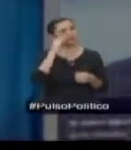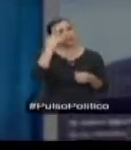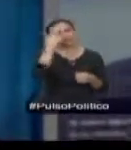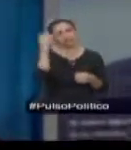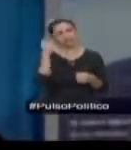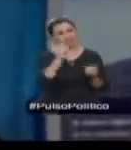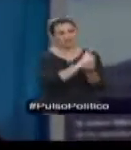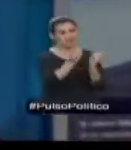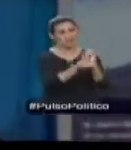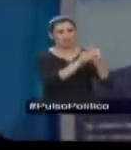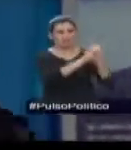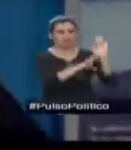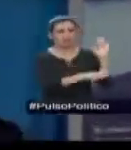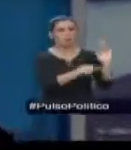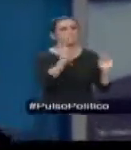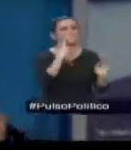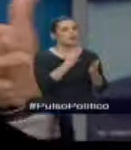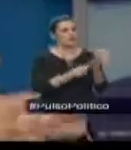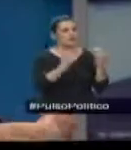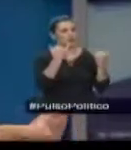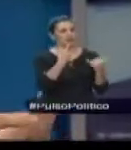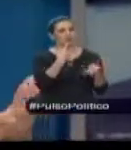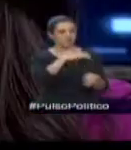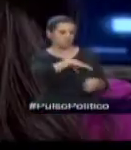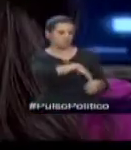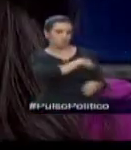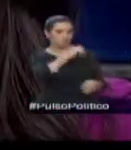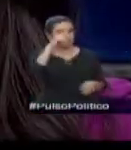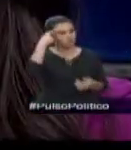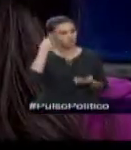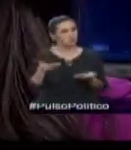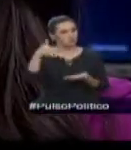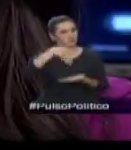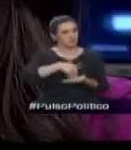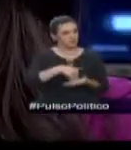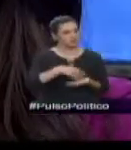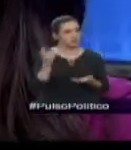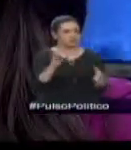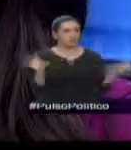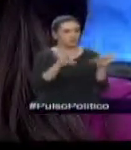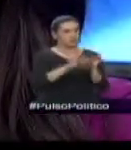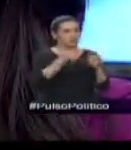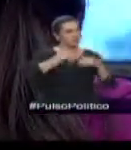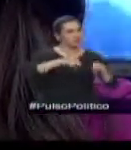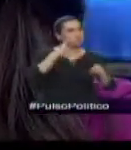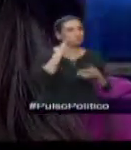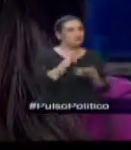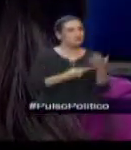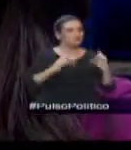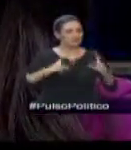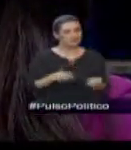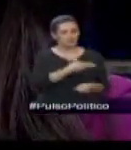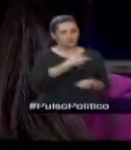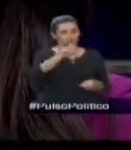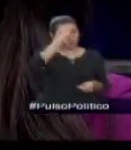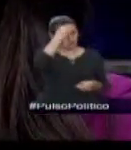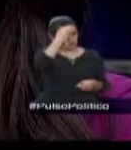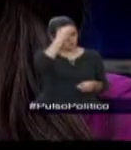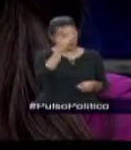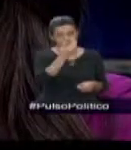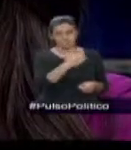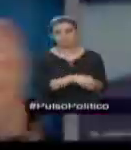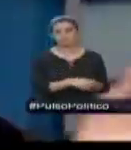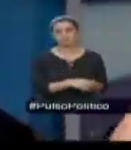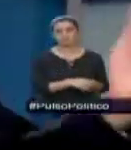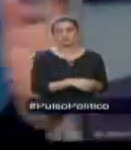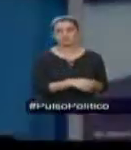constitución para que ahora llegan tanto el municipio como el gobierno central deben aunar esfuerzos para que la salud y la educación en el área de